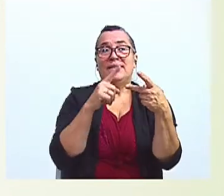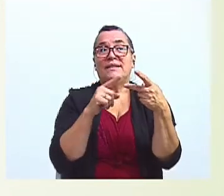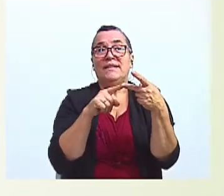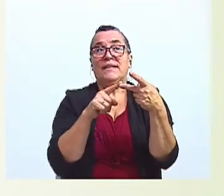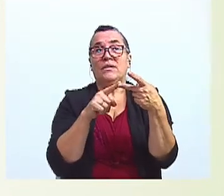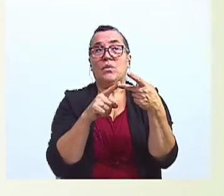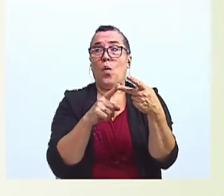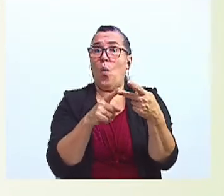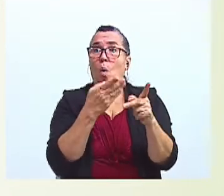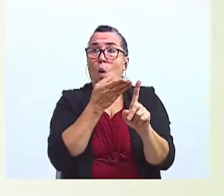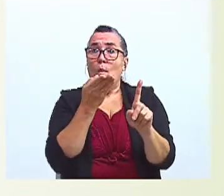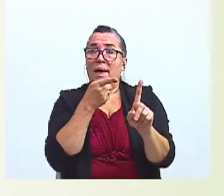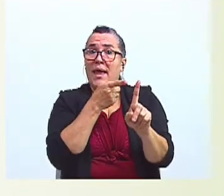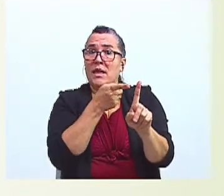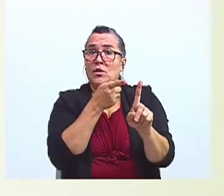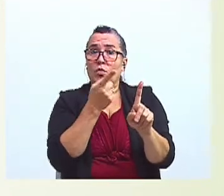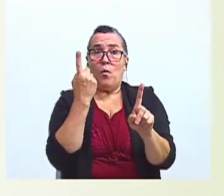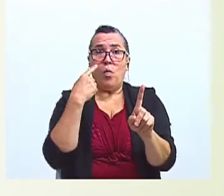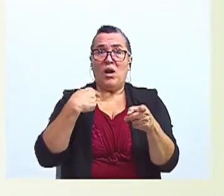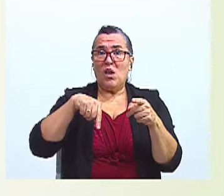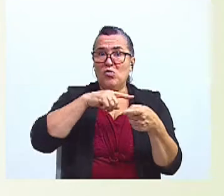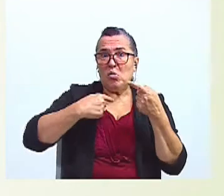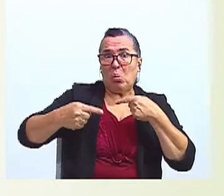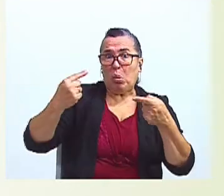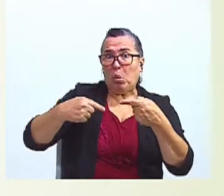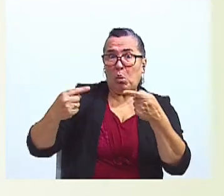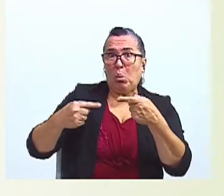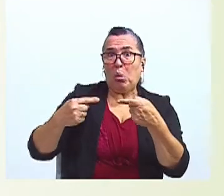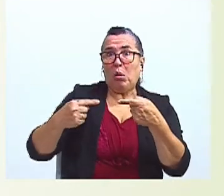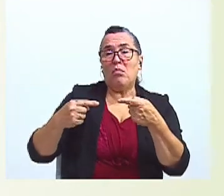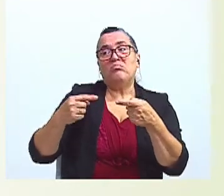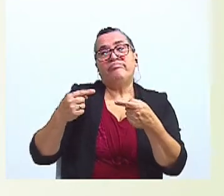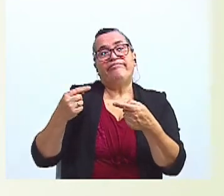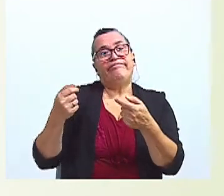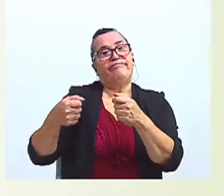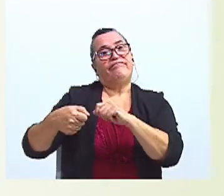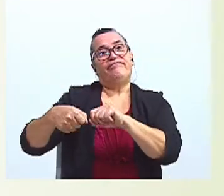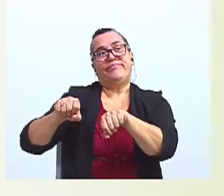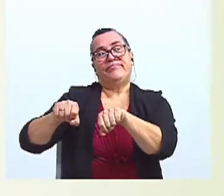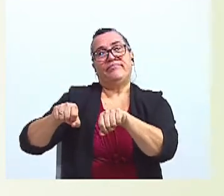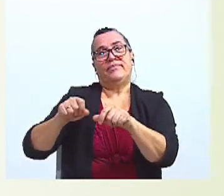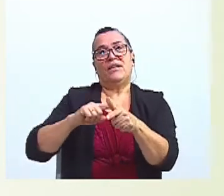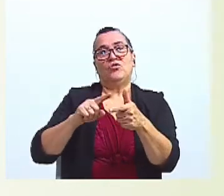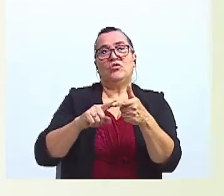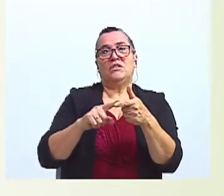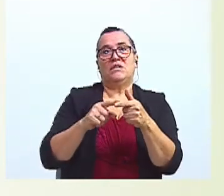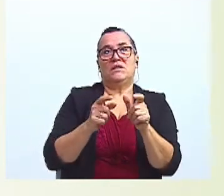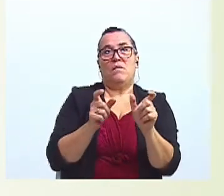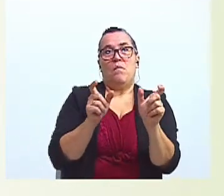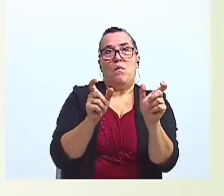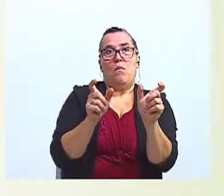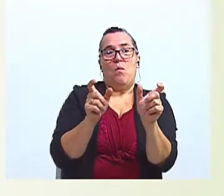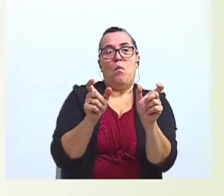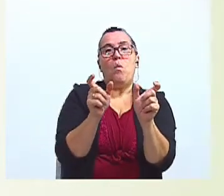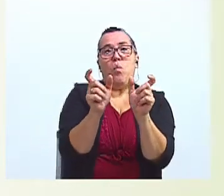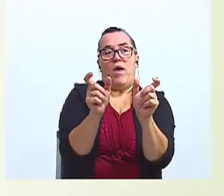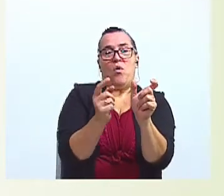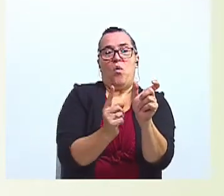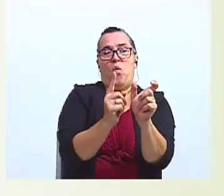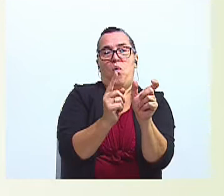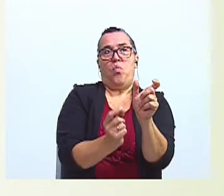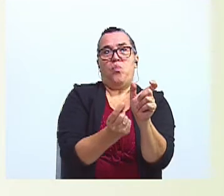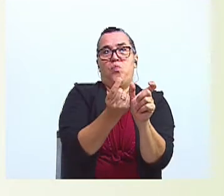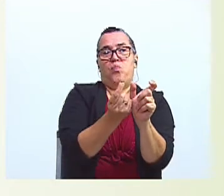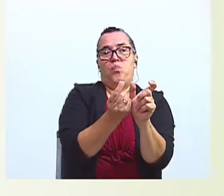el objeto por el que peleamos se quebró. Podría quitarle el artículo o dejarlo para estar